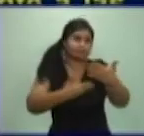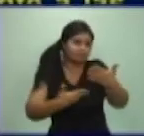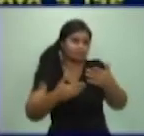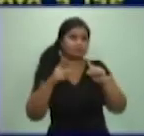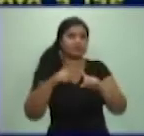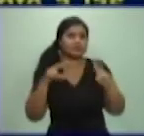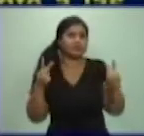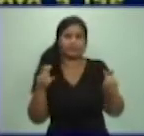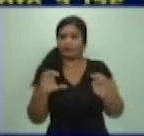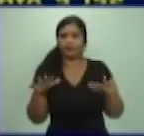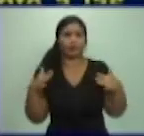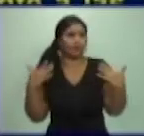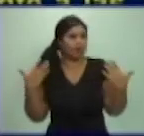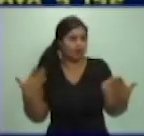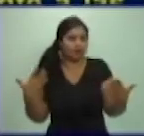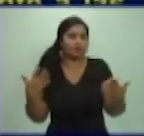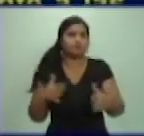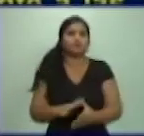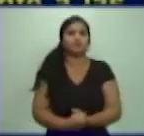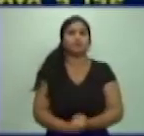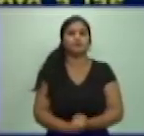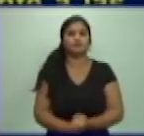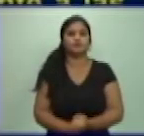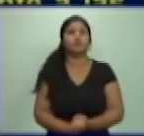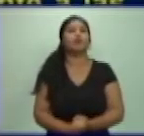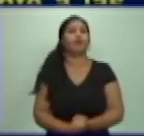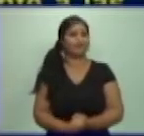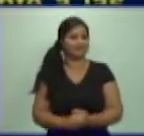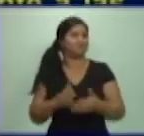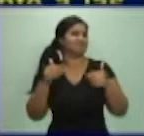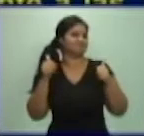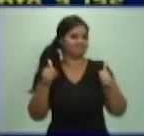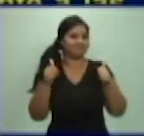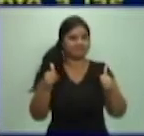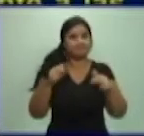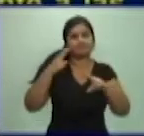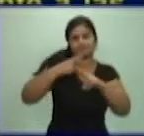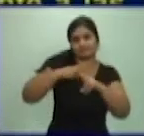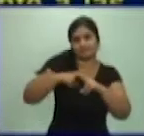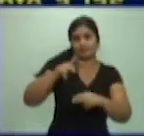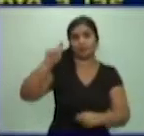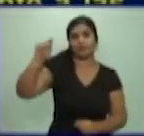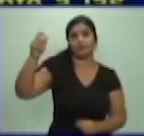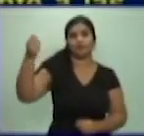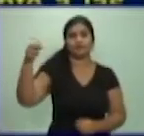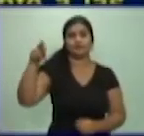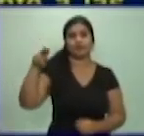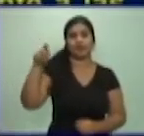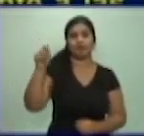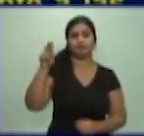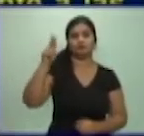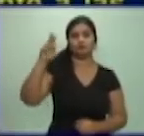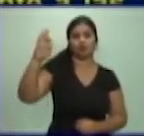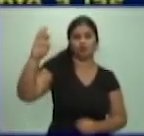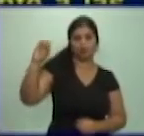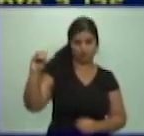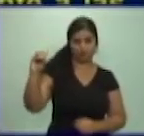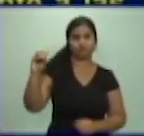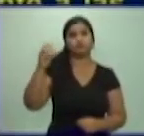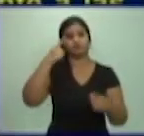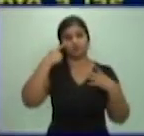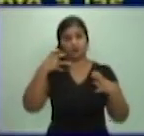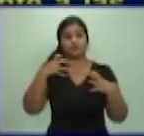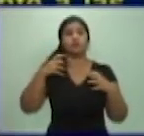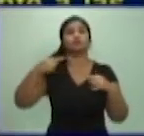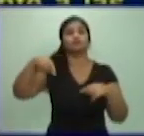temática? Muy bien, a la obra Tartufo de Molière. Ahí solamente usted tiene que colocar el título, tiene que leer bien la orden para